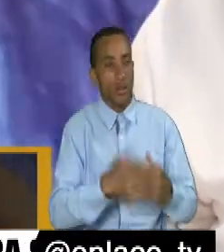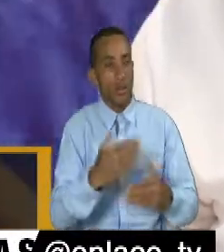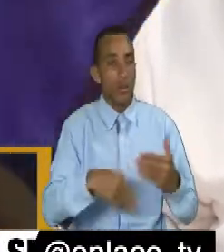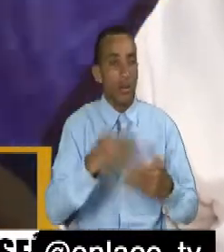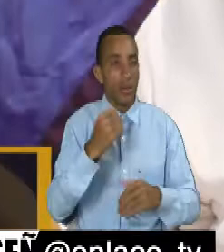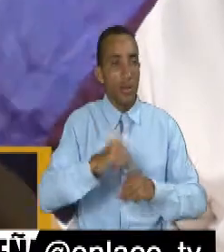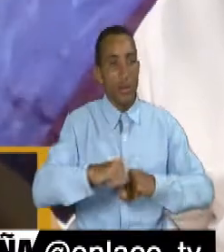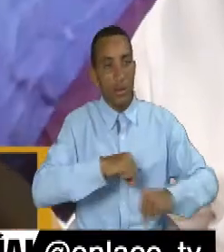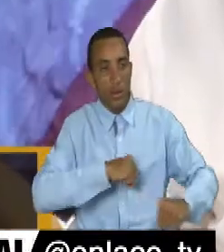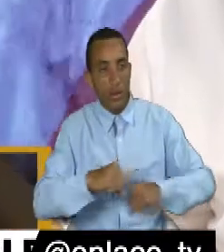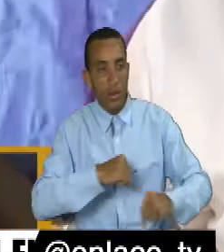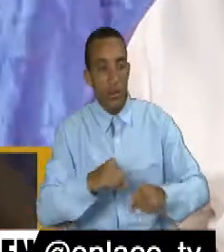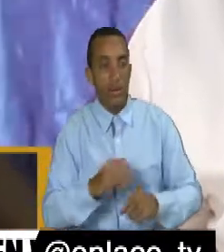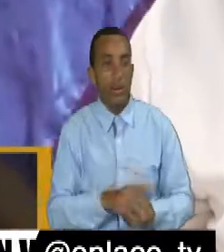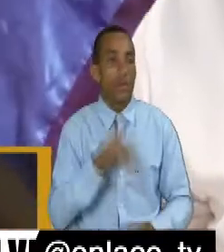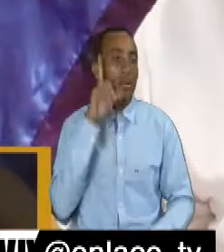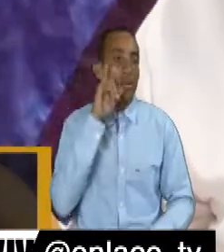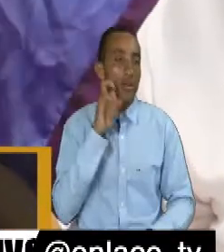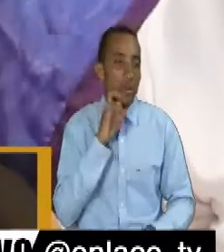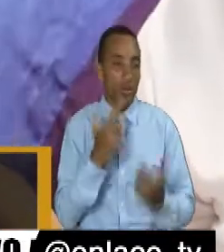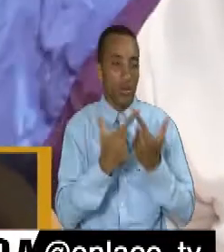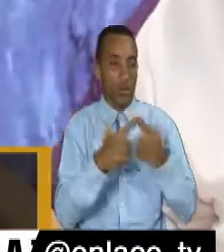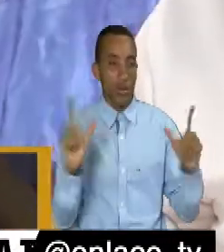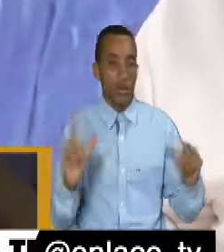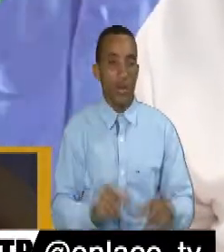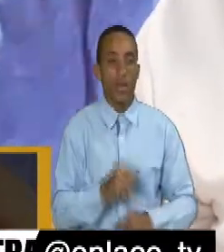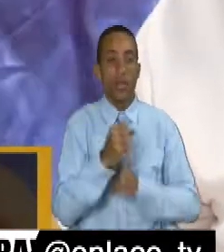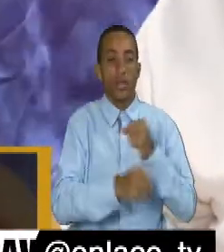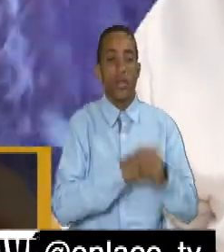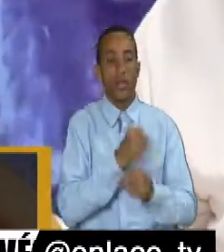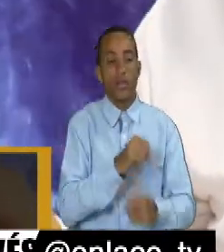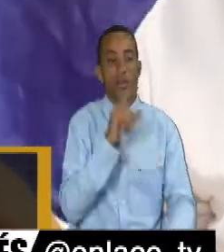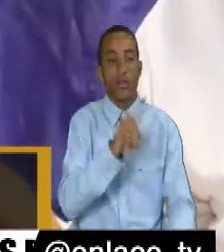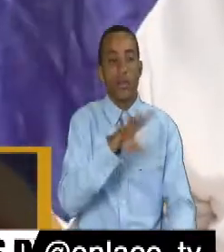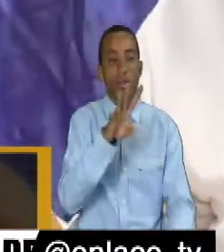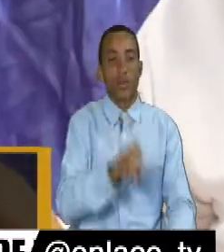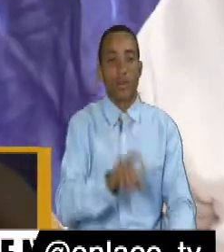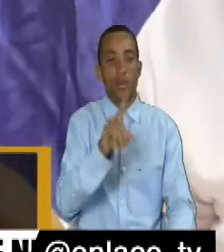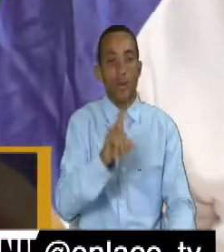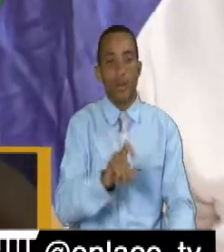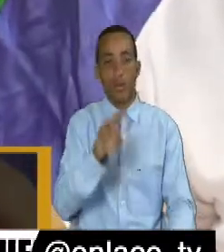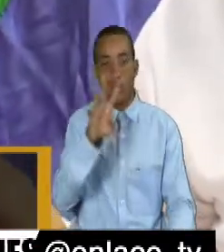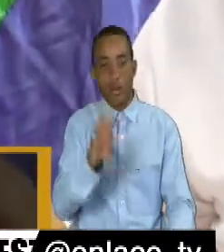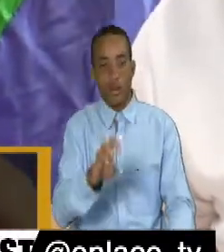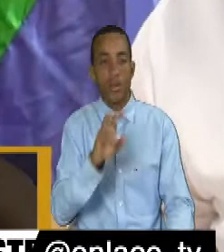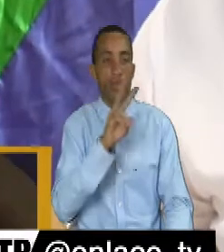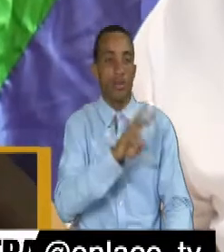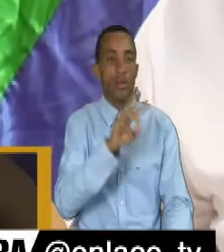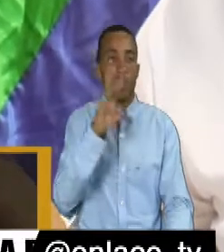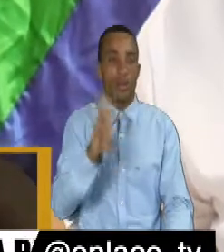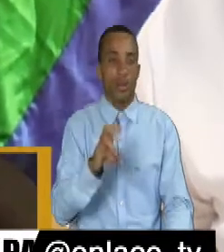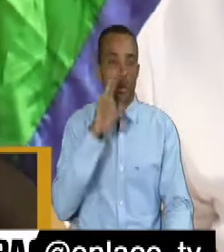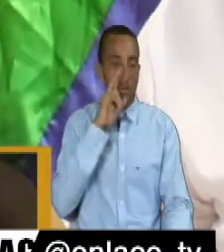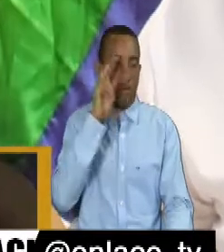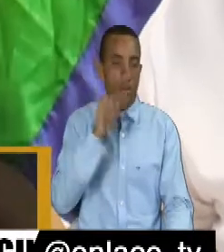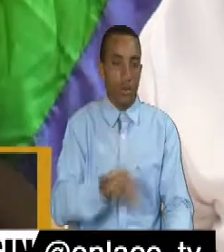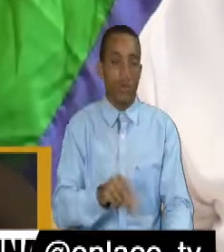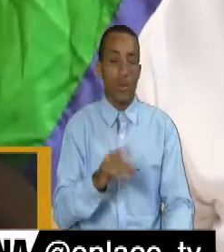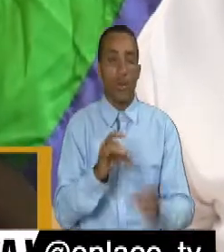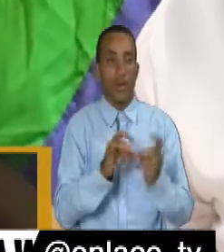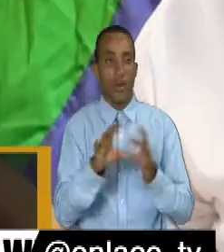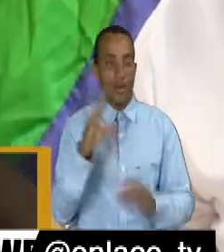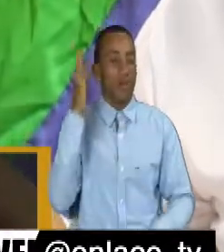de liberación sexual en el año de 1969. El 28 de junio, precisamente para esta fecha, fue